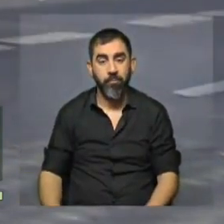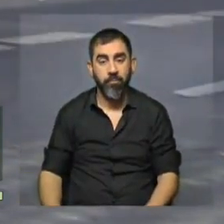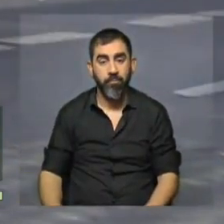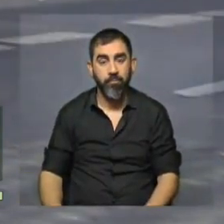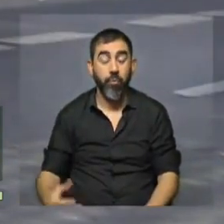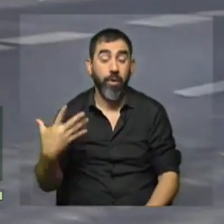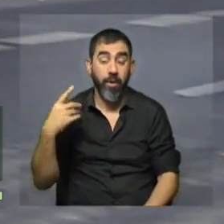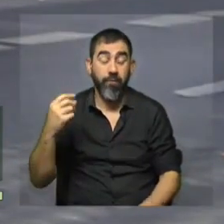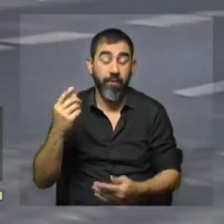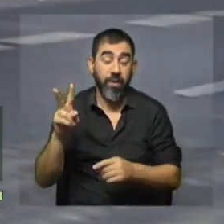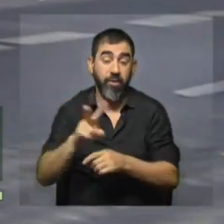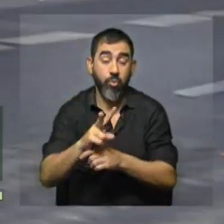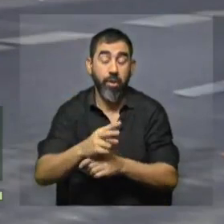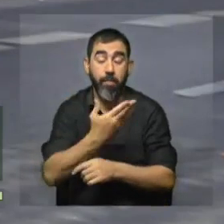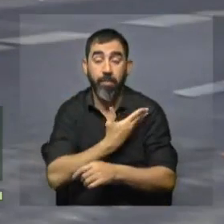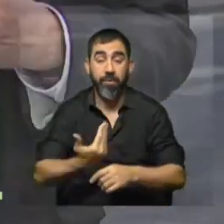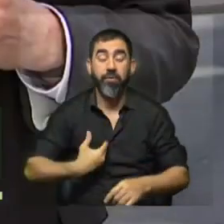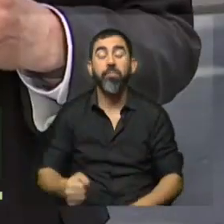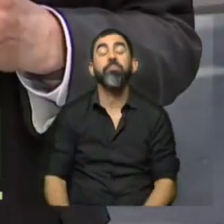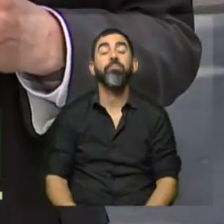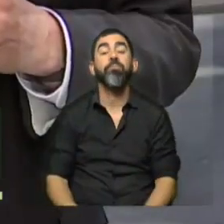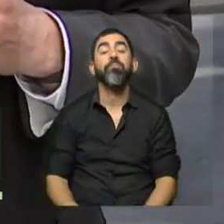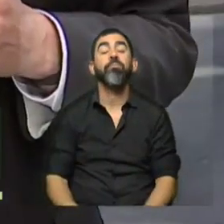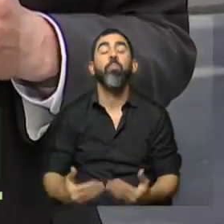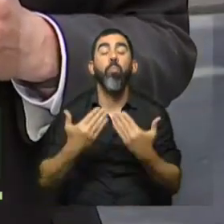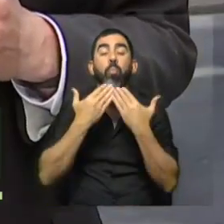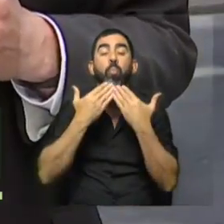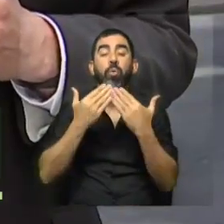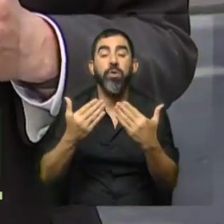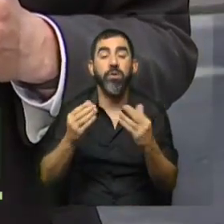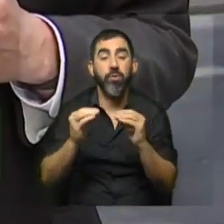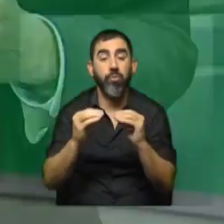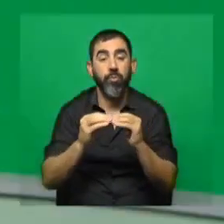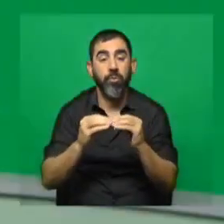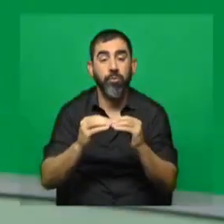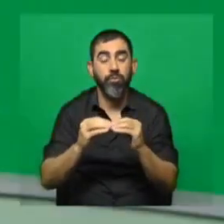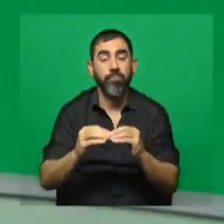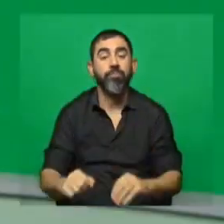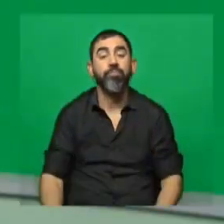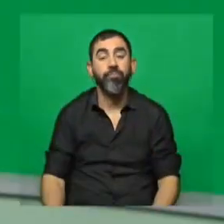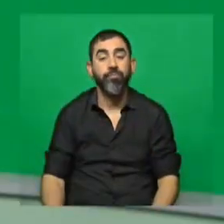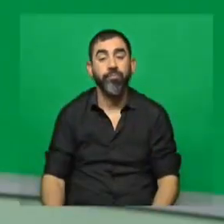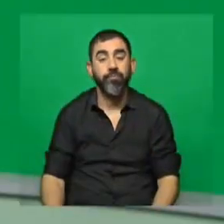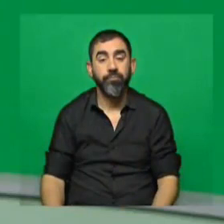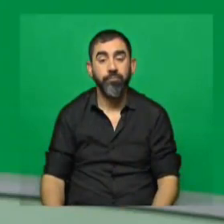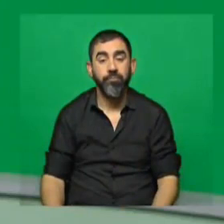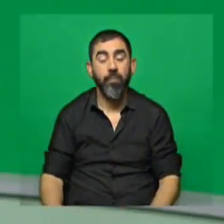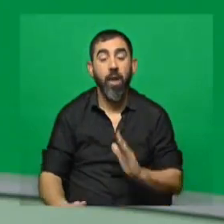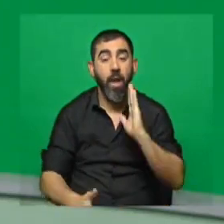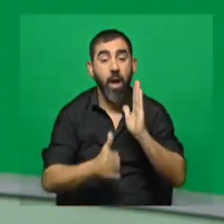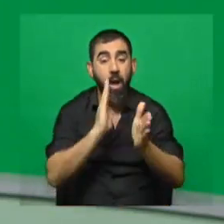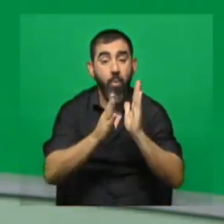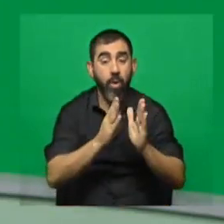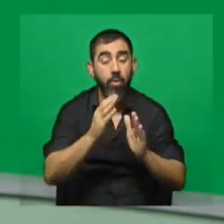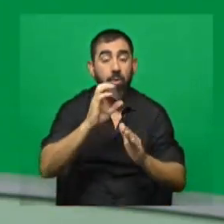del jefe de la seguridad presidencial, Alejandro Astesiano. Muchas gracias, Mauricio. Vamos a seguir con información del ámbito judicial porque el abogado de